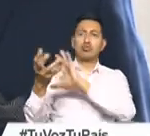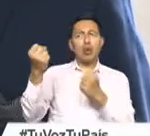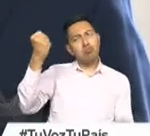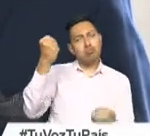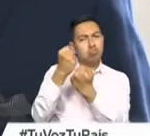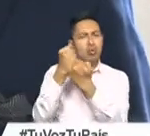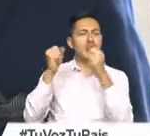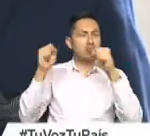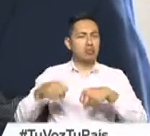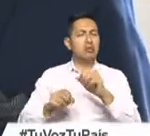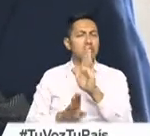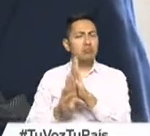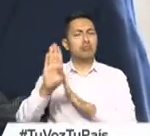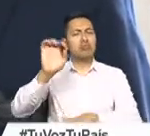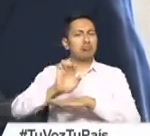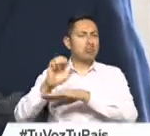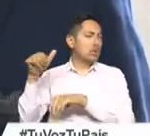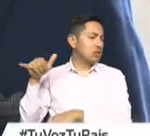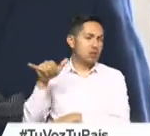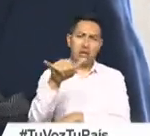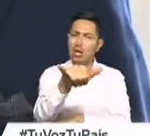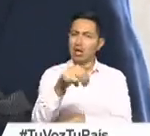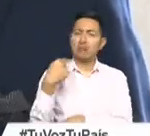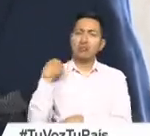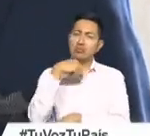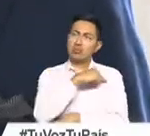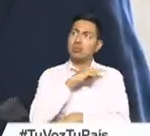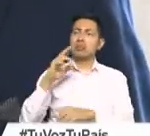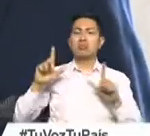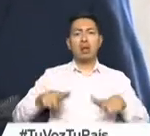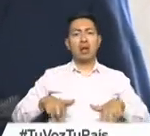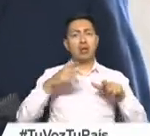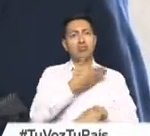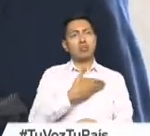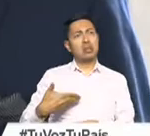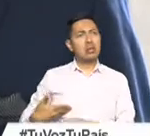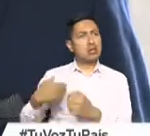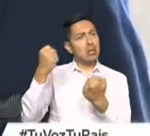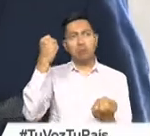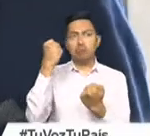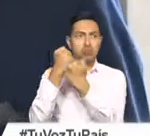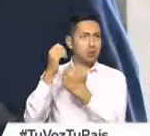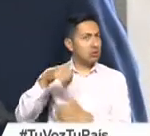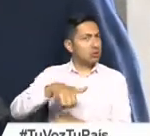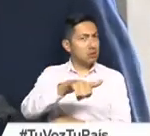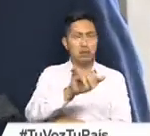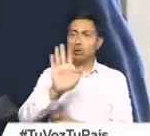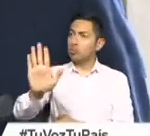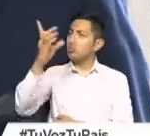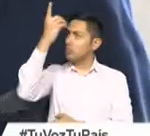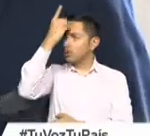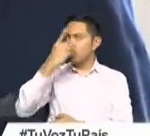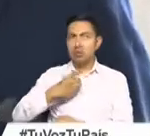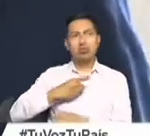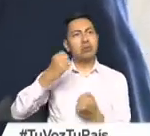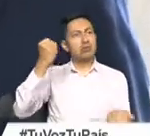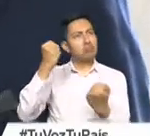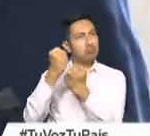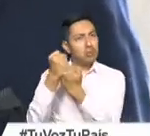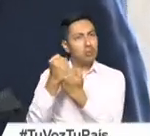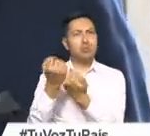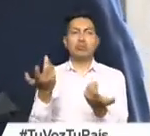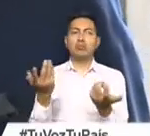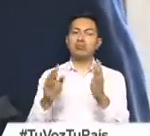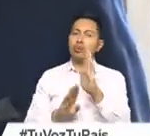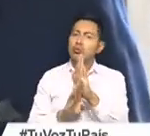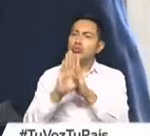vive el Ecuador. Continuamos apoyando al compañero presidente Lenín Moreno en las decisiones que tome con respecto al rumbo que tiene